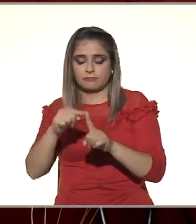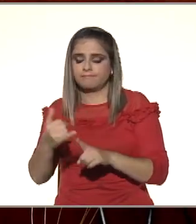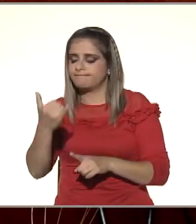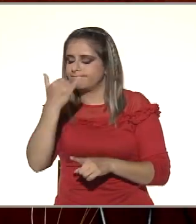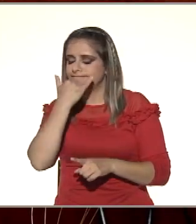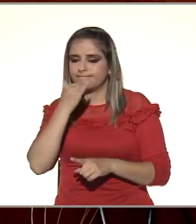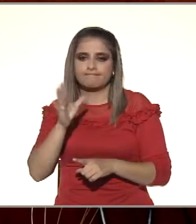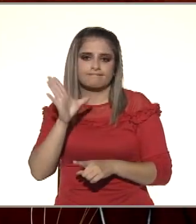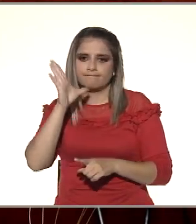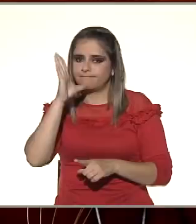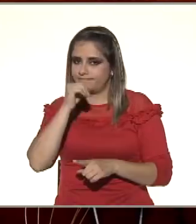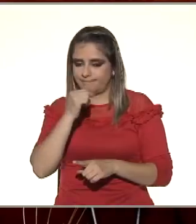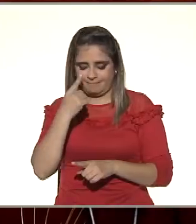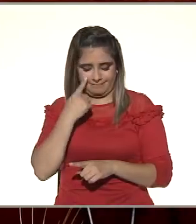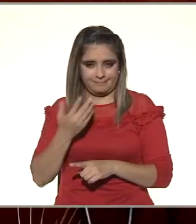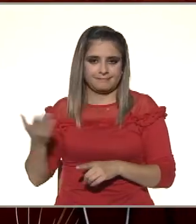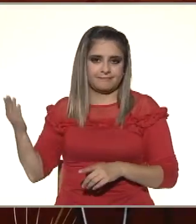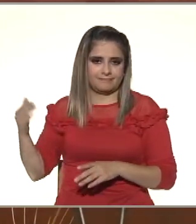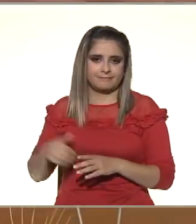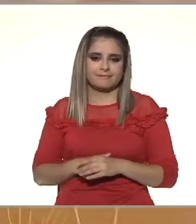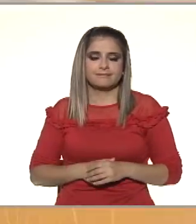podido perdonar. Veamos.